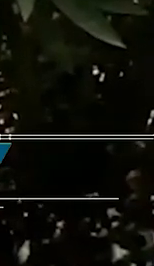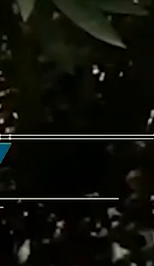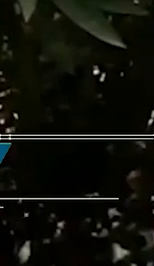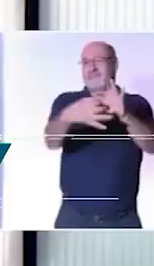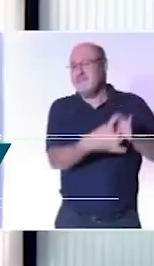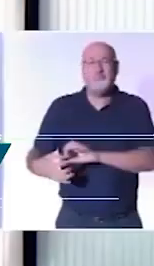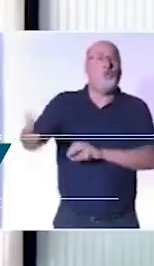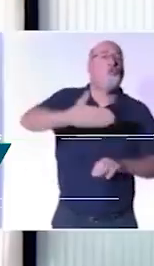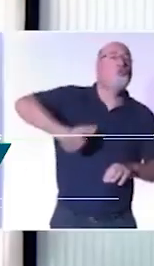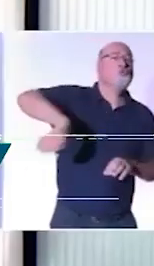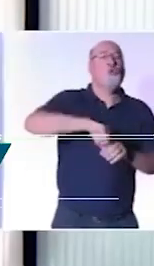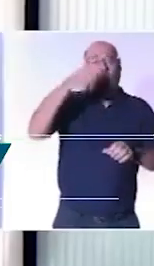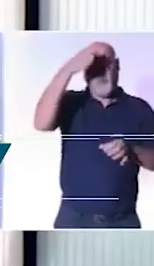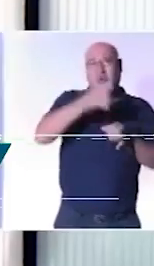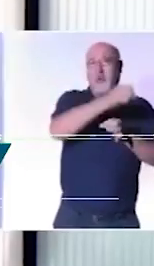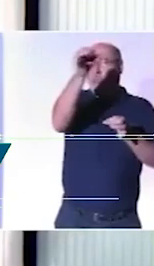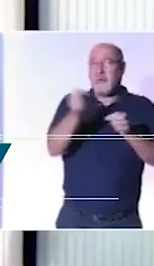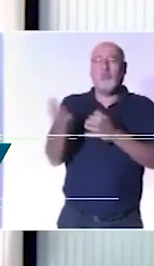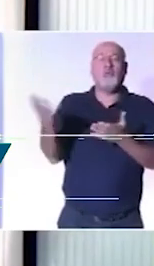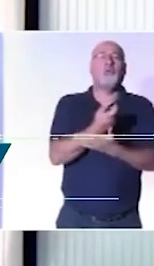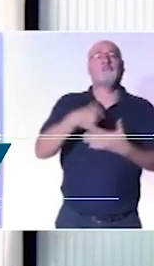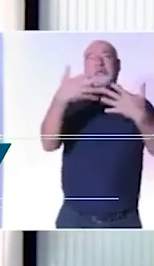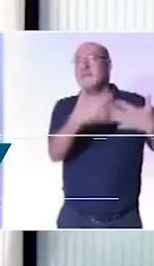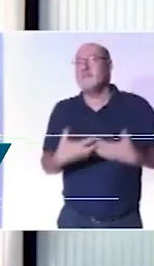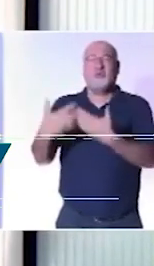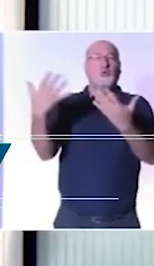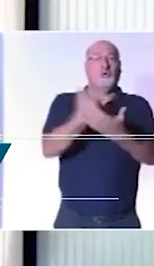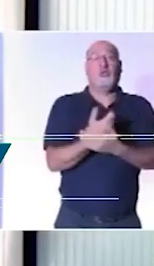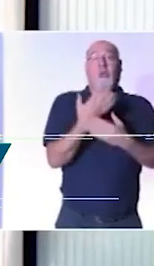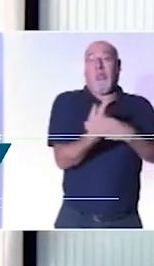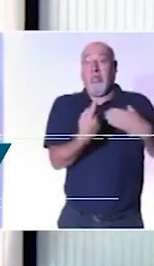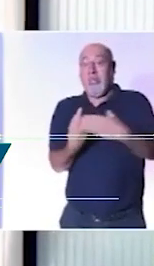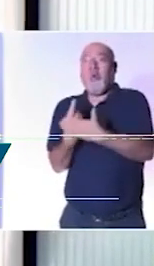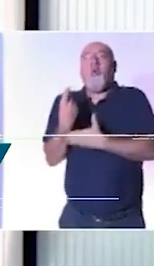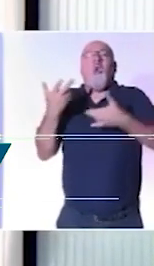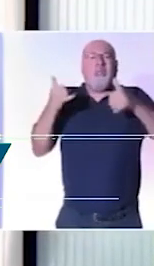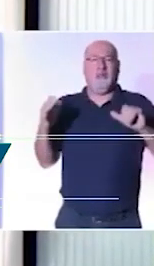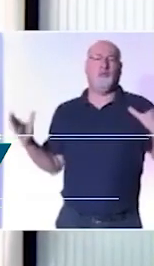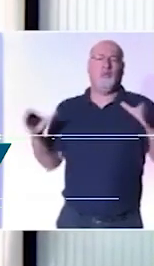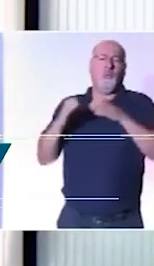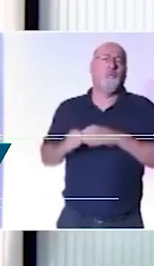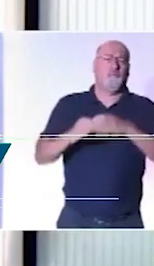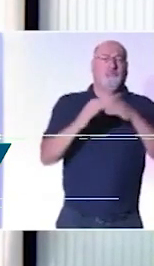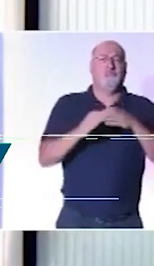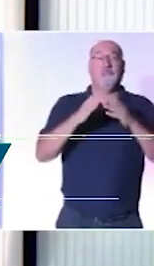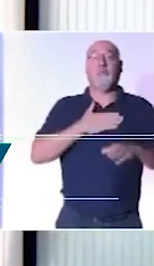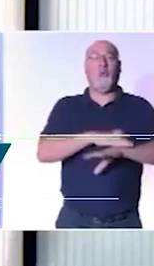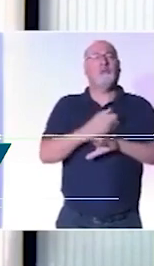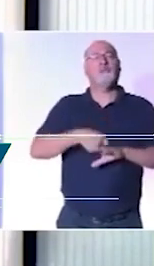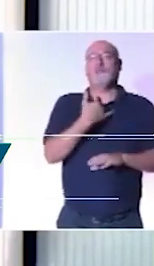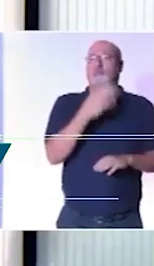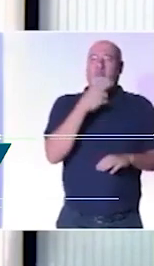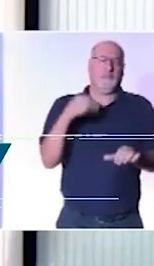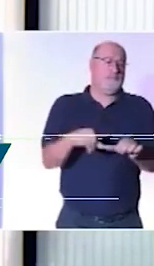insistiendo en una España con una economía descarbonizada, ignorando lo importante que es para cualquier economía